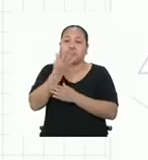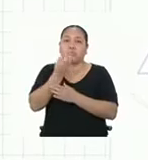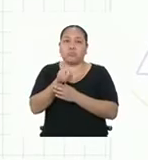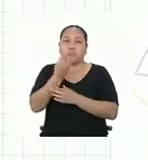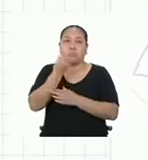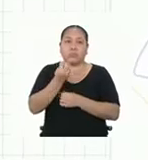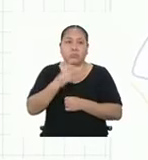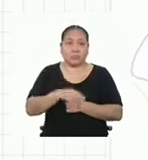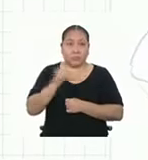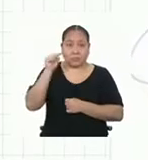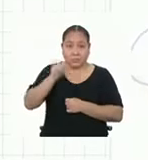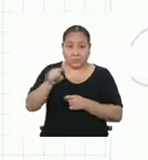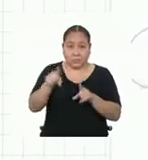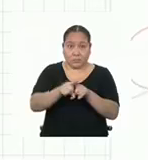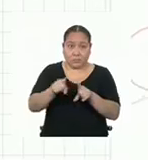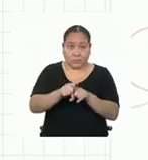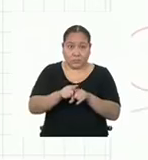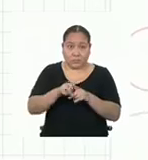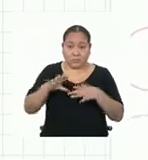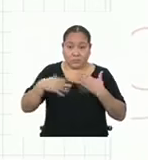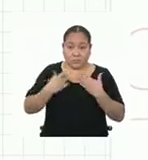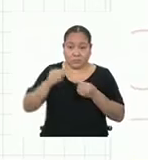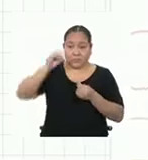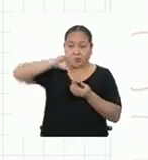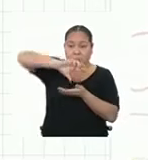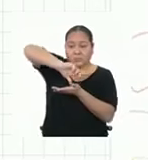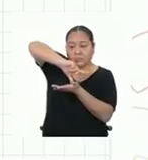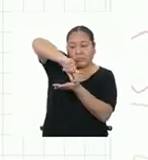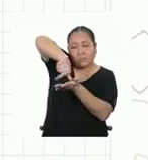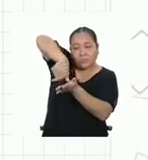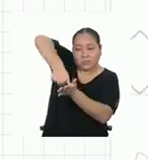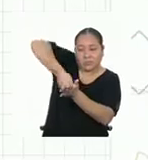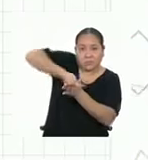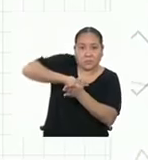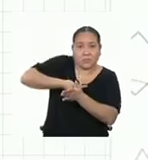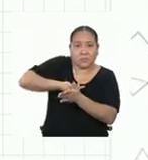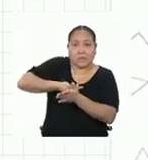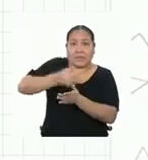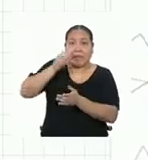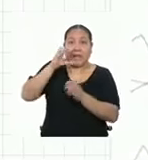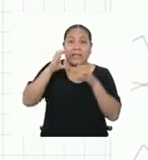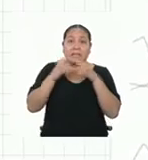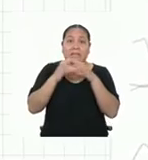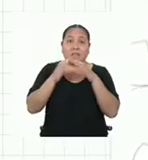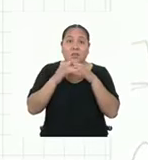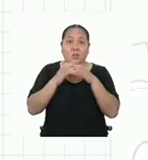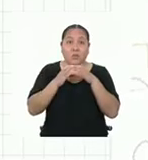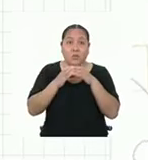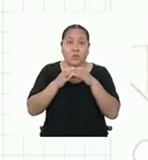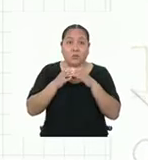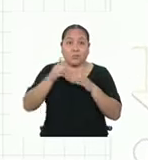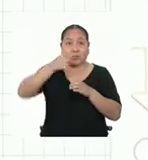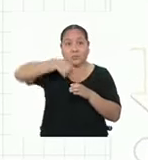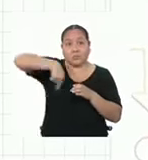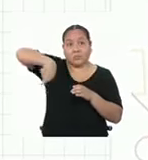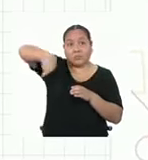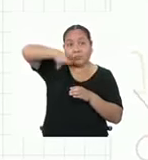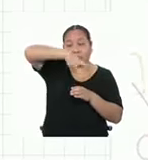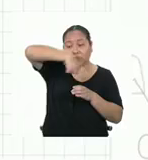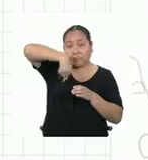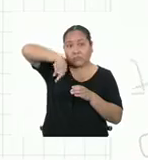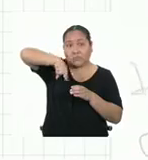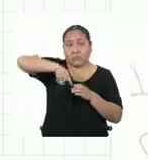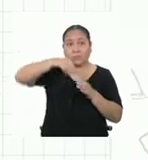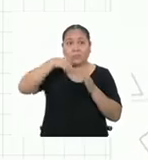y ahí mismo también puedes trazar el círculo inscrito Esto quiere decir la circunferencia más grande